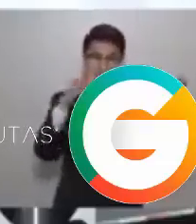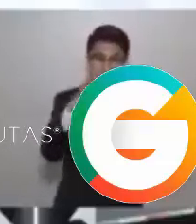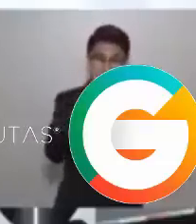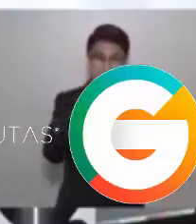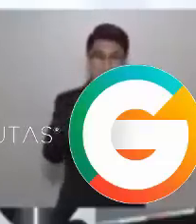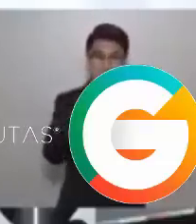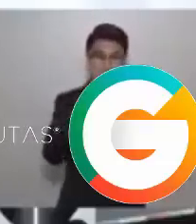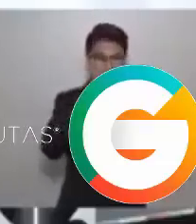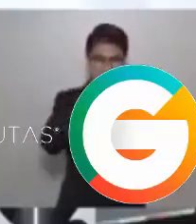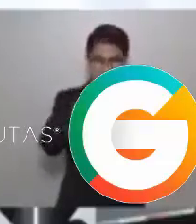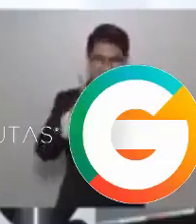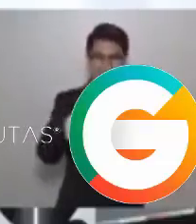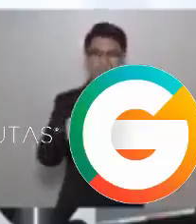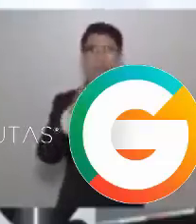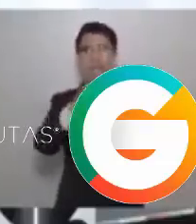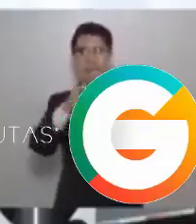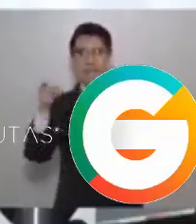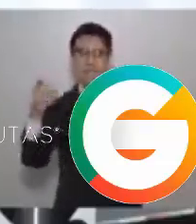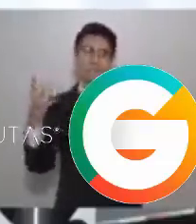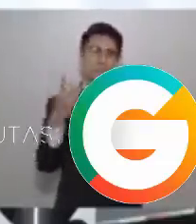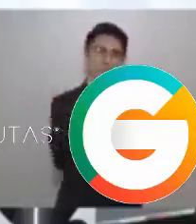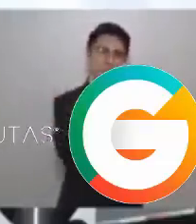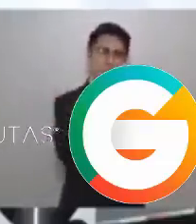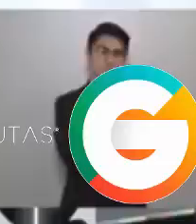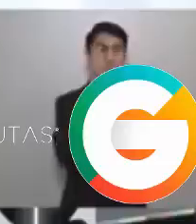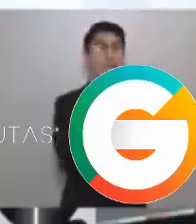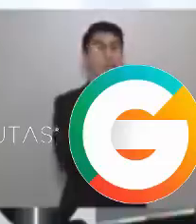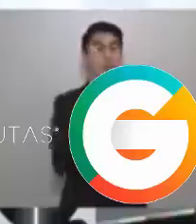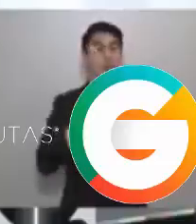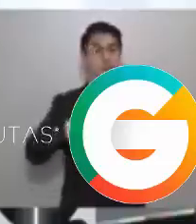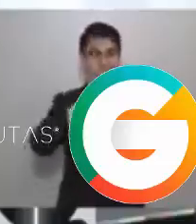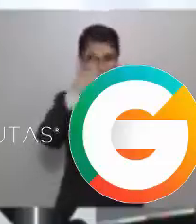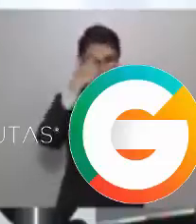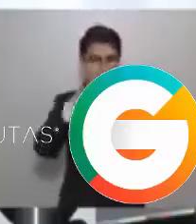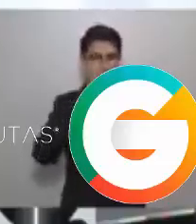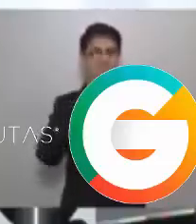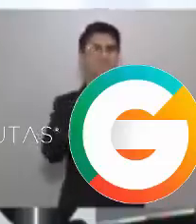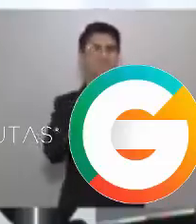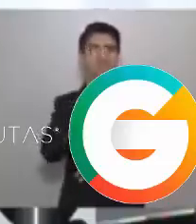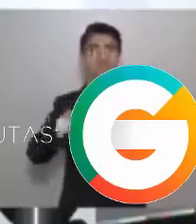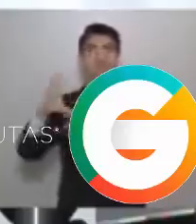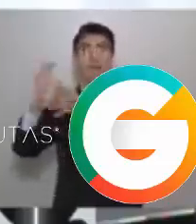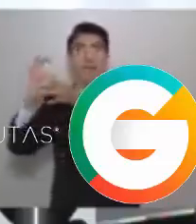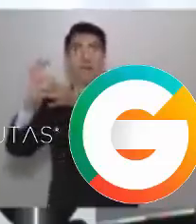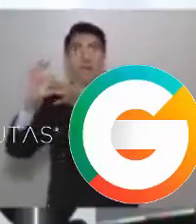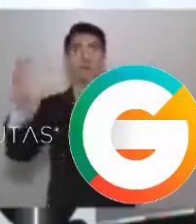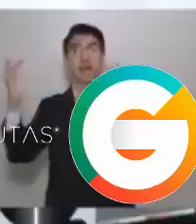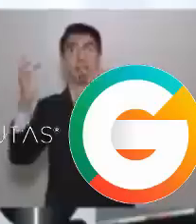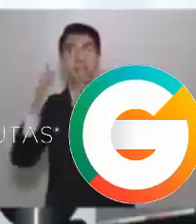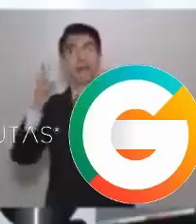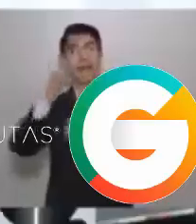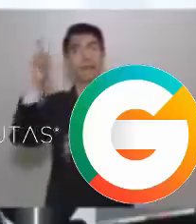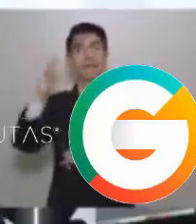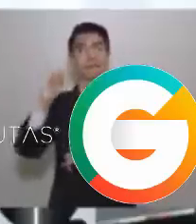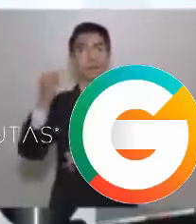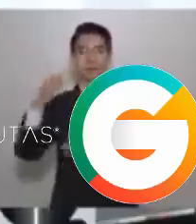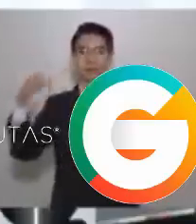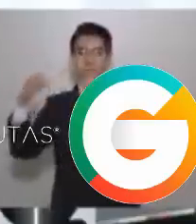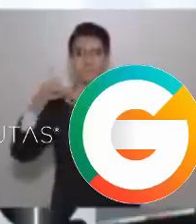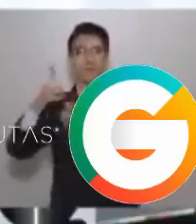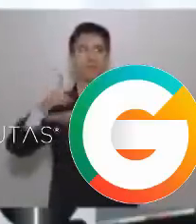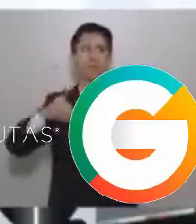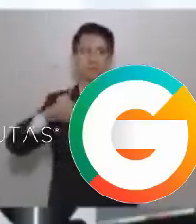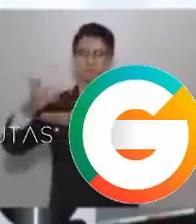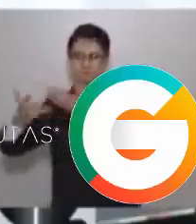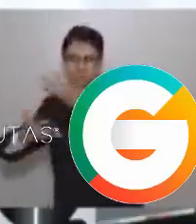integrantes líderes del cartel de Tijuana. Este evento particularmente aconteció toda vez que, debido de las